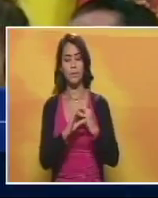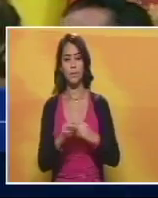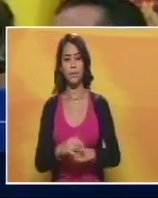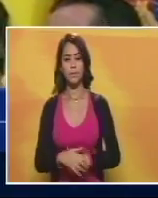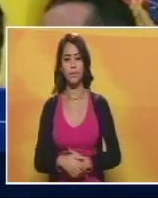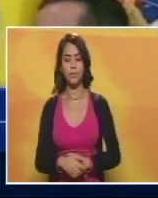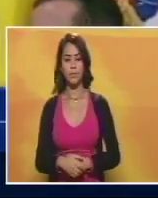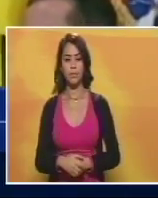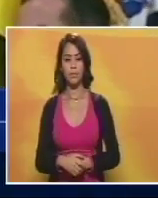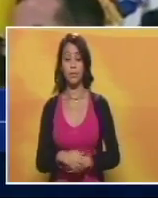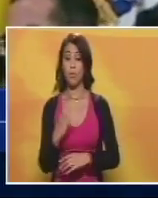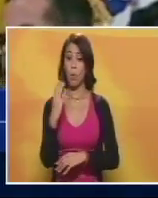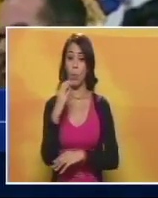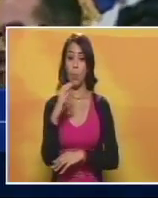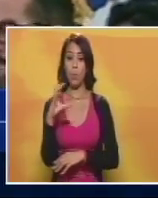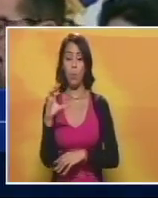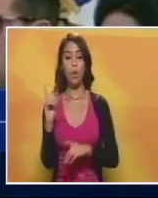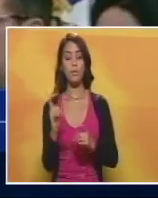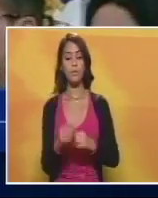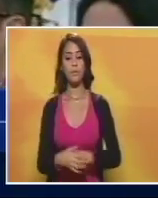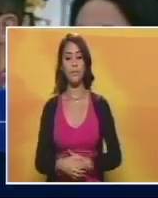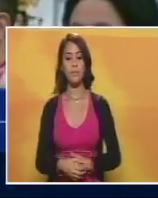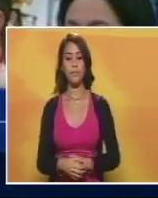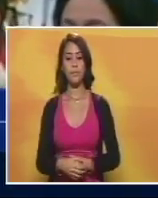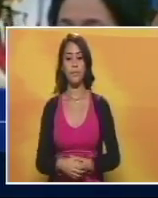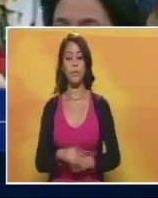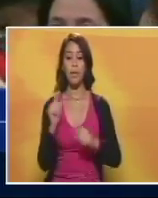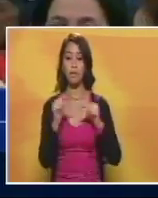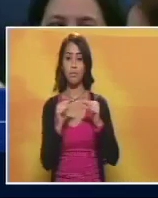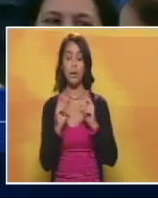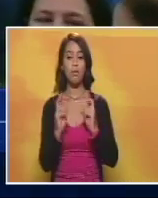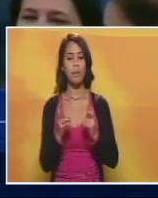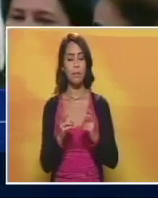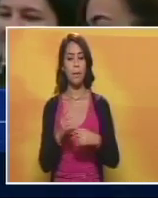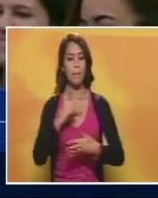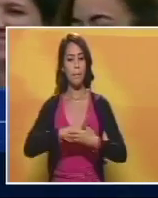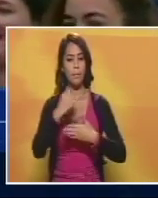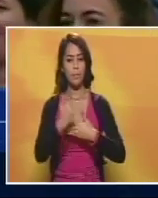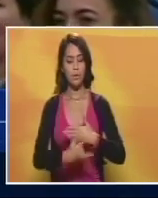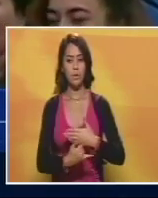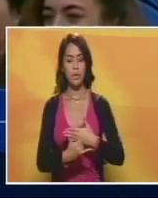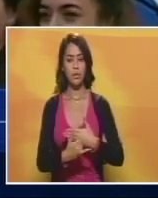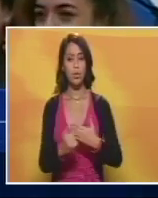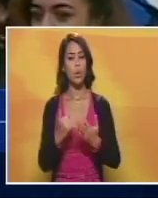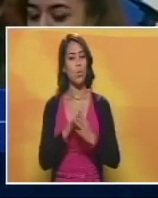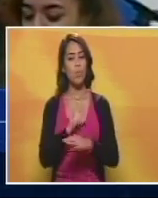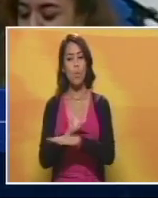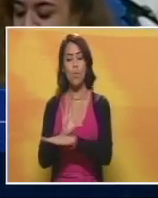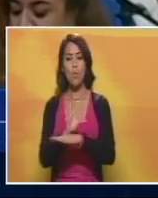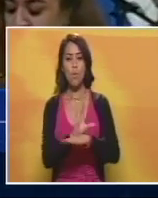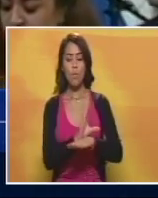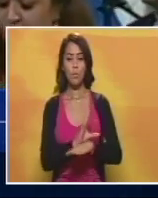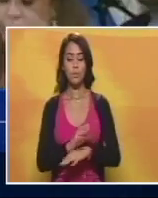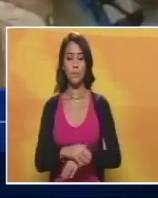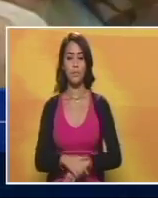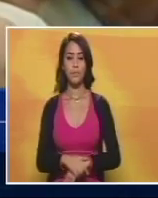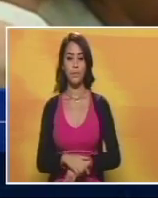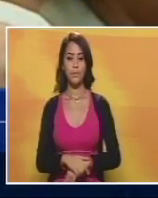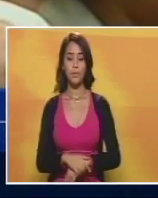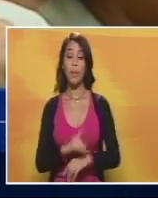su llamado a la Organización de Naciones Unidas para que envíe una misión de observación internacional para los comicios presidenciales del próximo 20 de mayo.